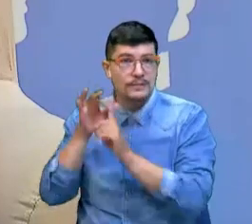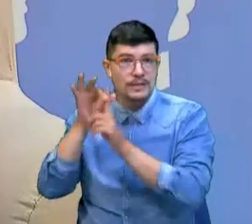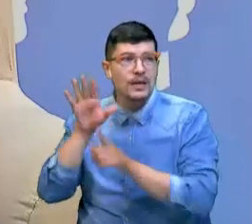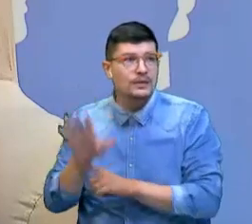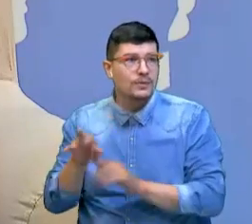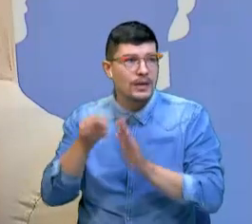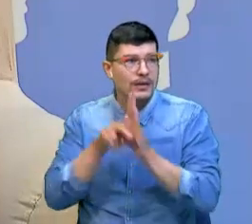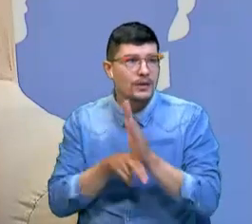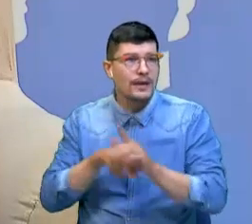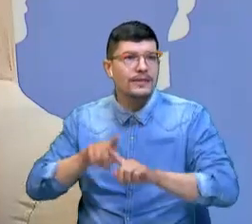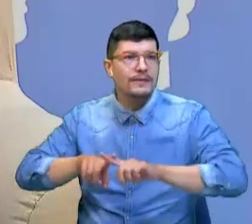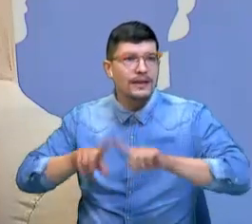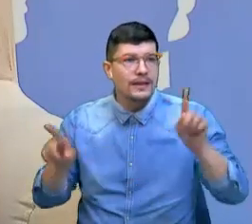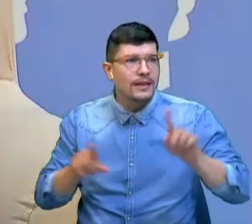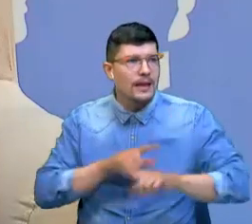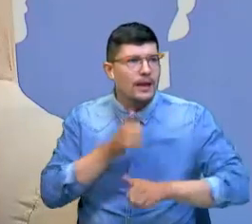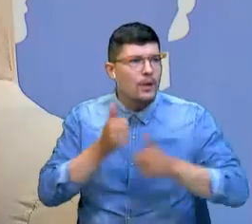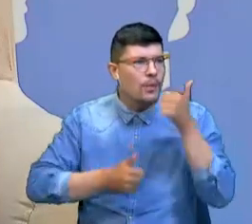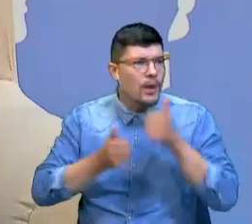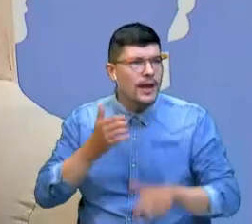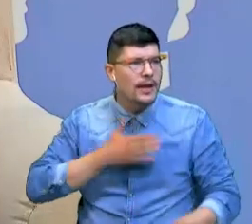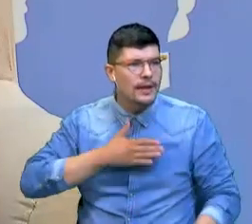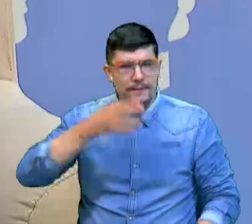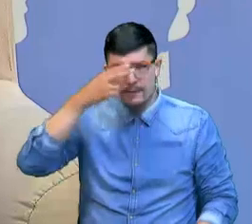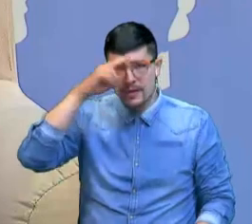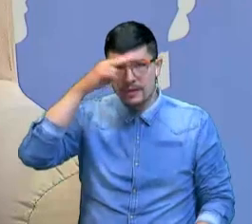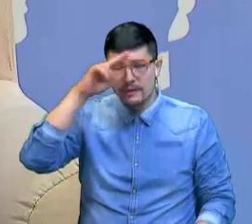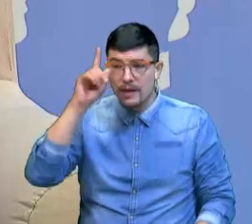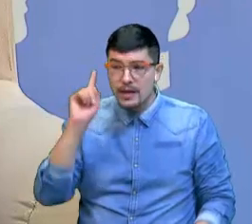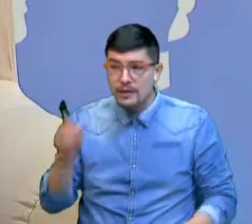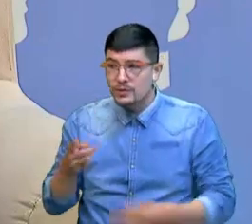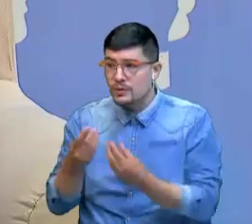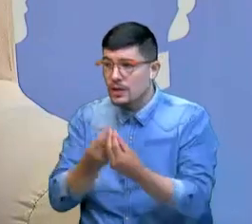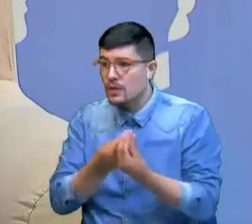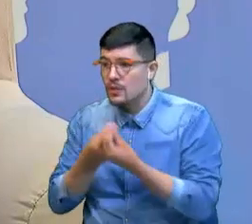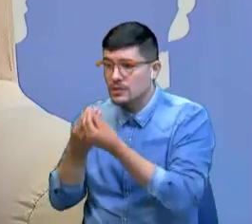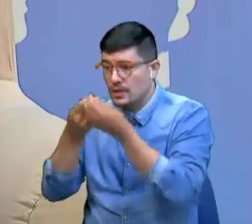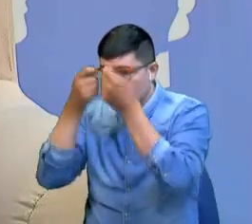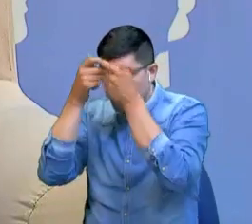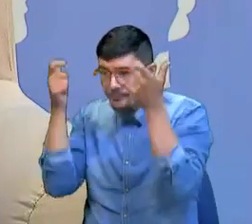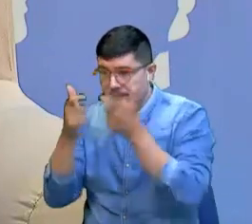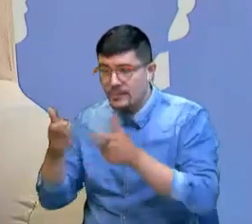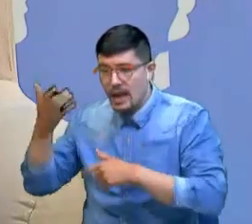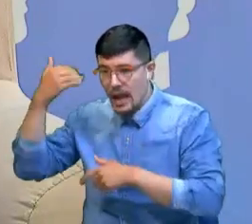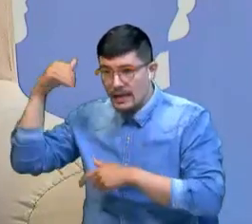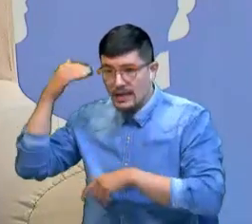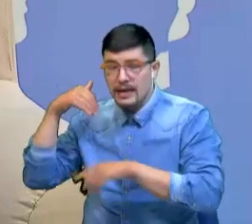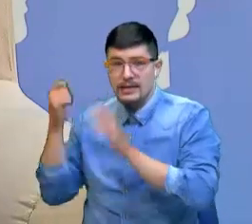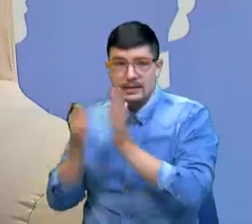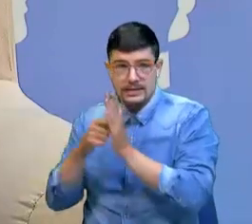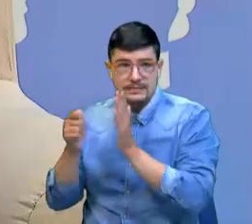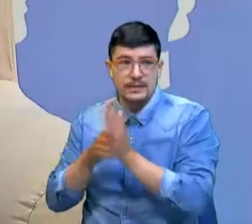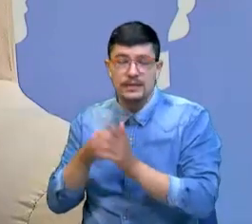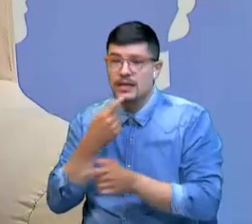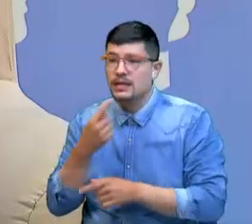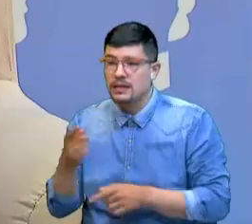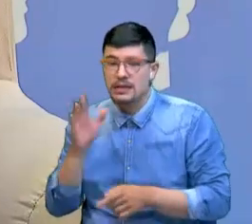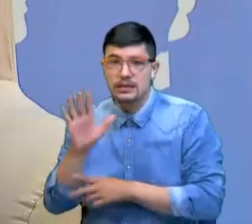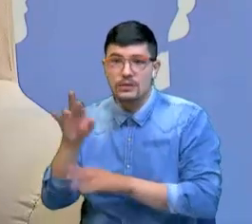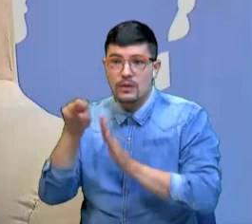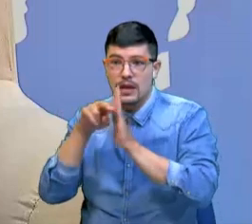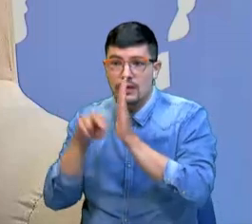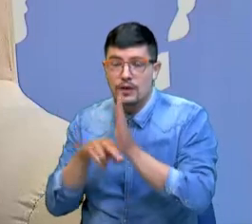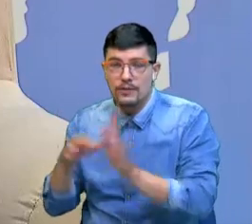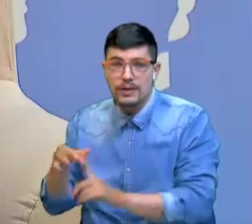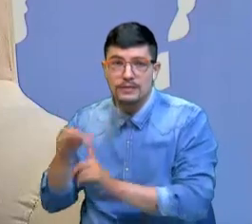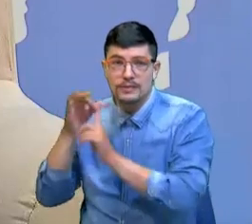diferentes. Pero ¿cuál es mi interpretación? El Consejo de Estado ha sostenido en varias sentencias que un régimen exceptuado